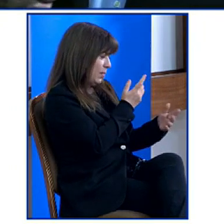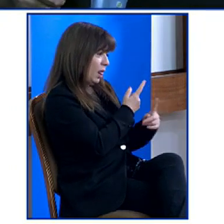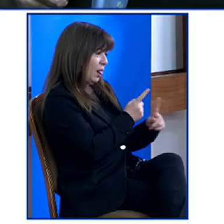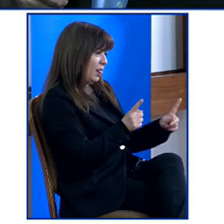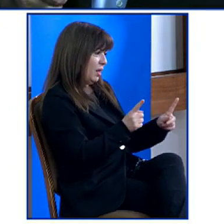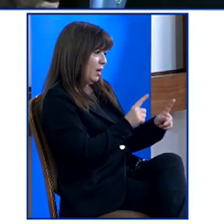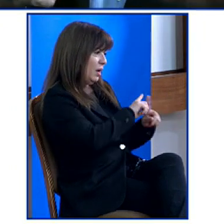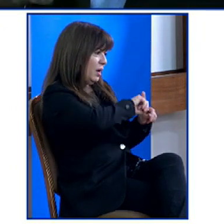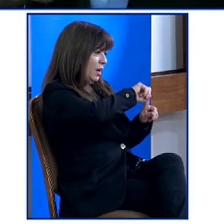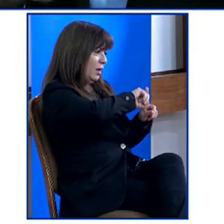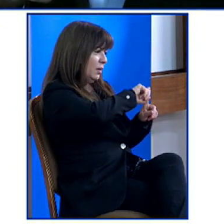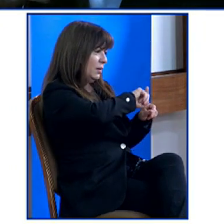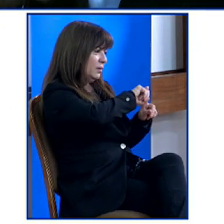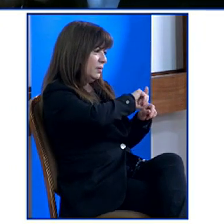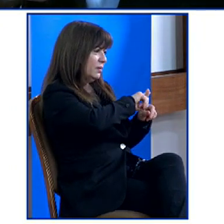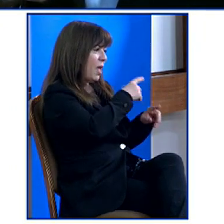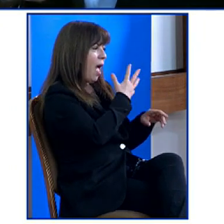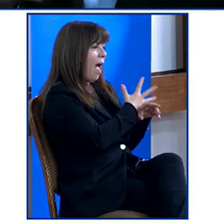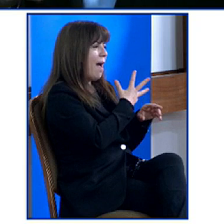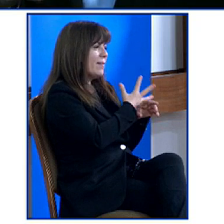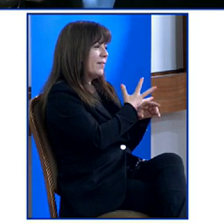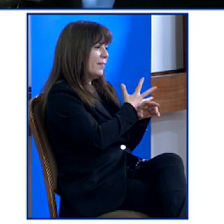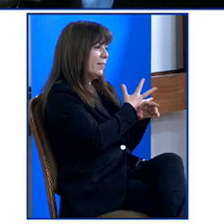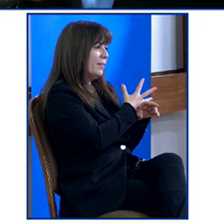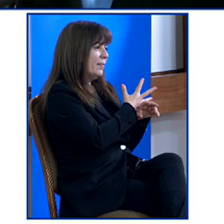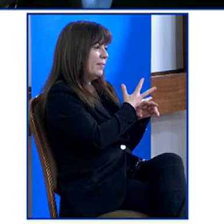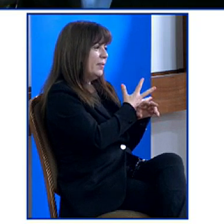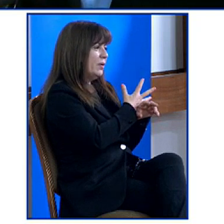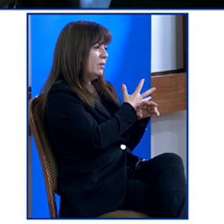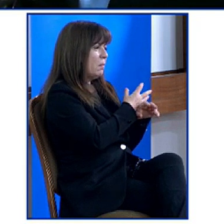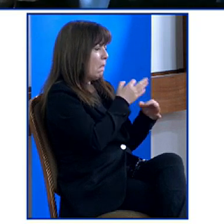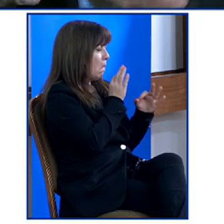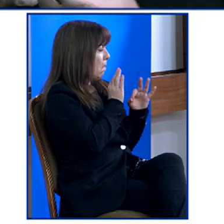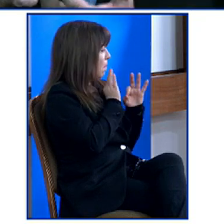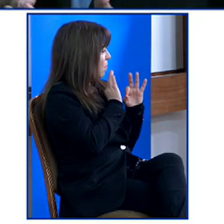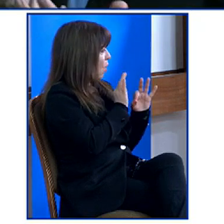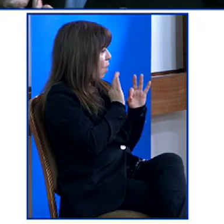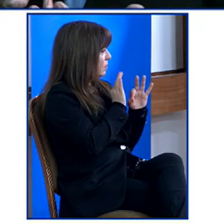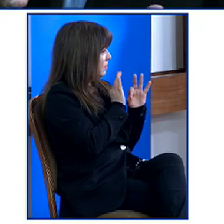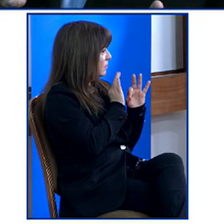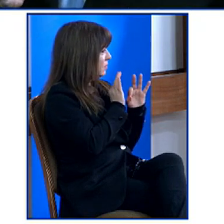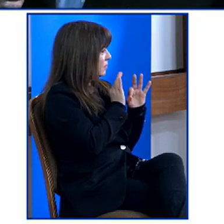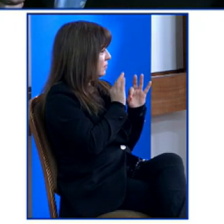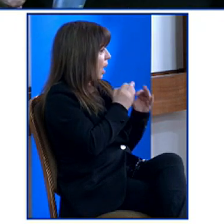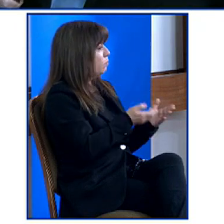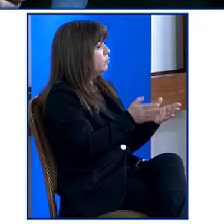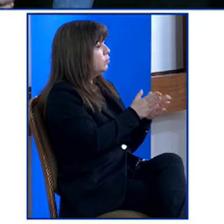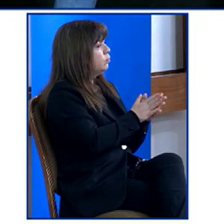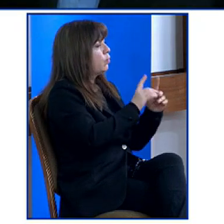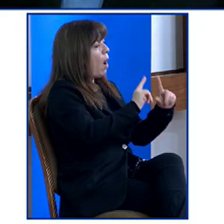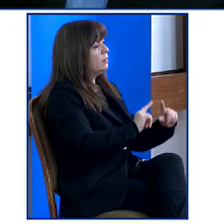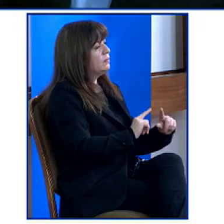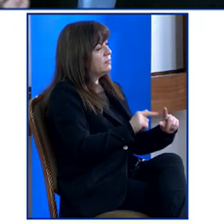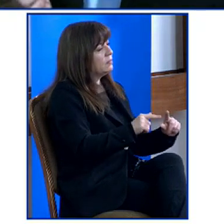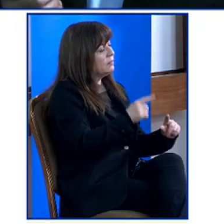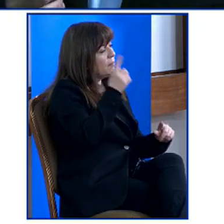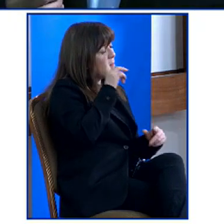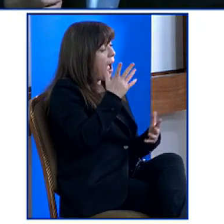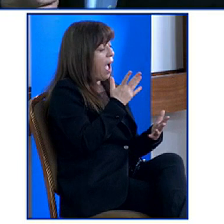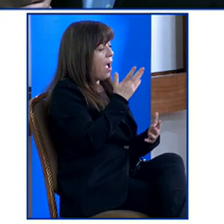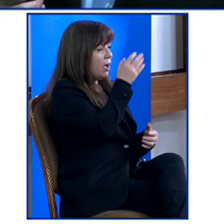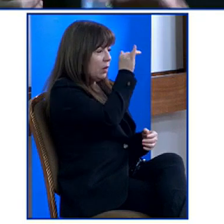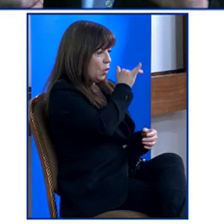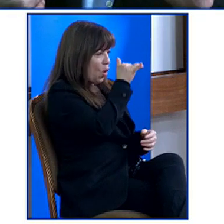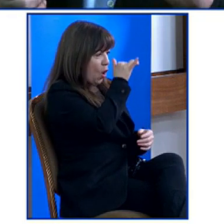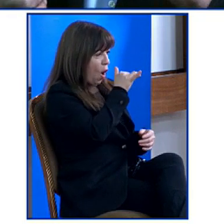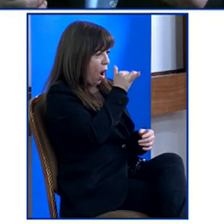diferencia de la temperatura, donde hay una temperatura que podríamos llamar óptima, una temperatura de mortalidad mínima, para